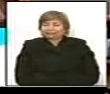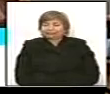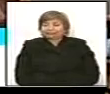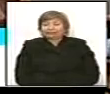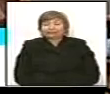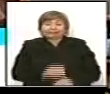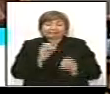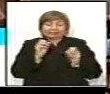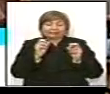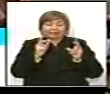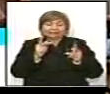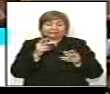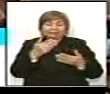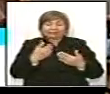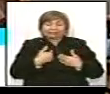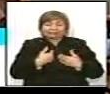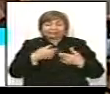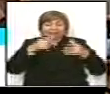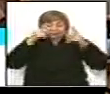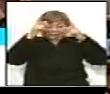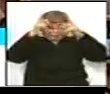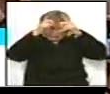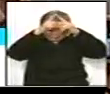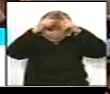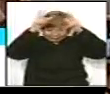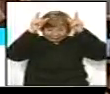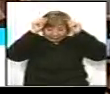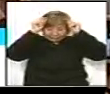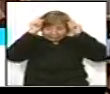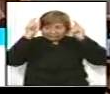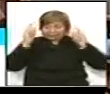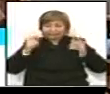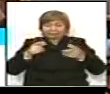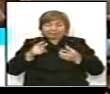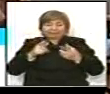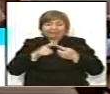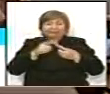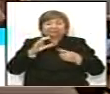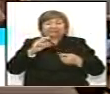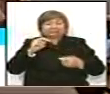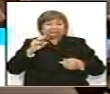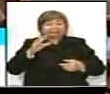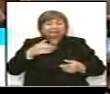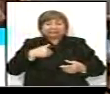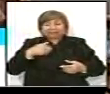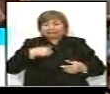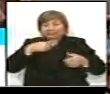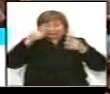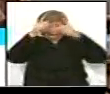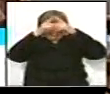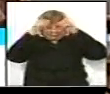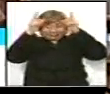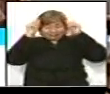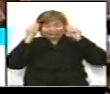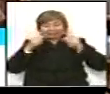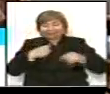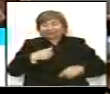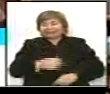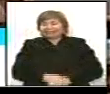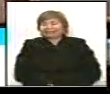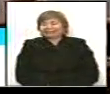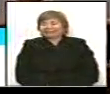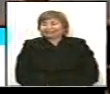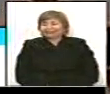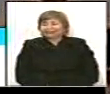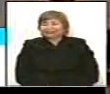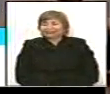Ok, el sueño era ser enfermera y llegó a ser técnica en enfermería. Yo también soy enfermera.